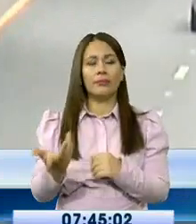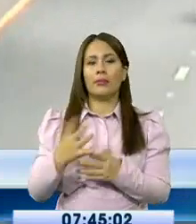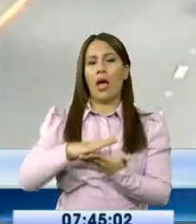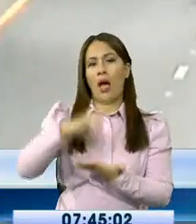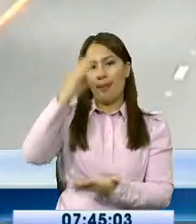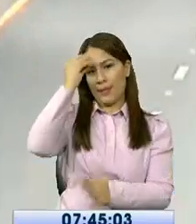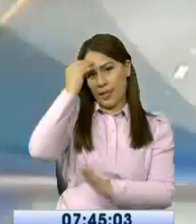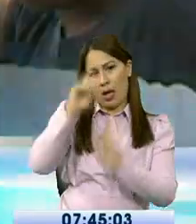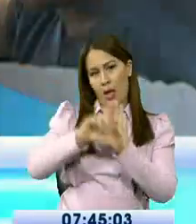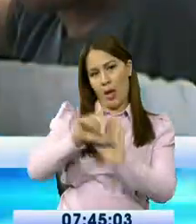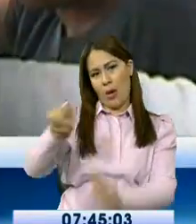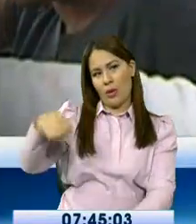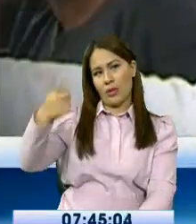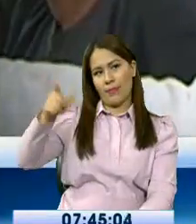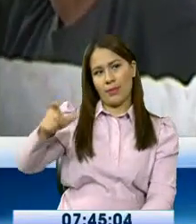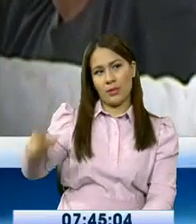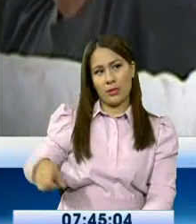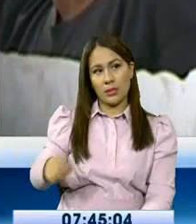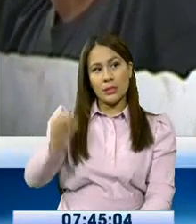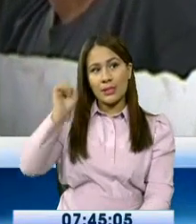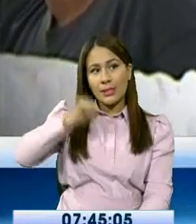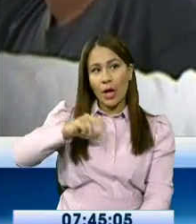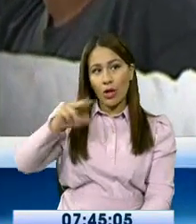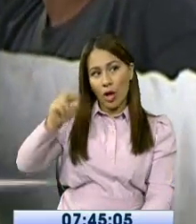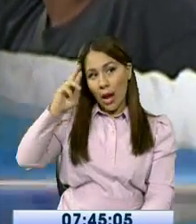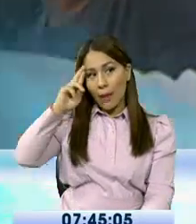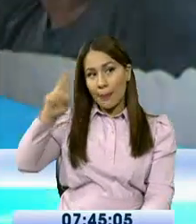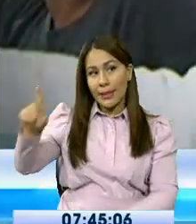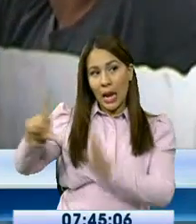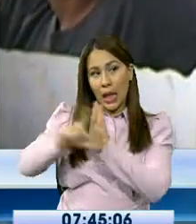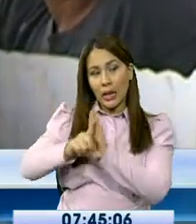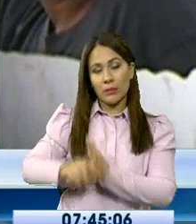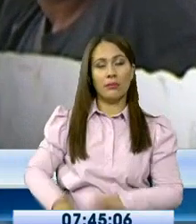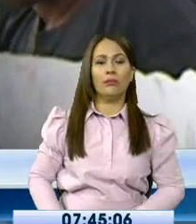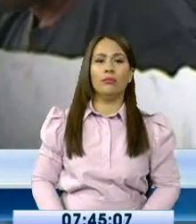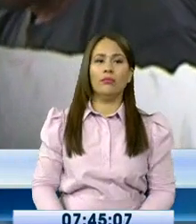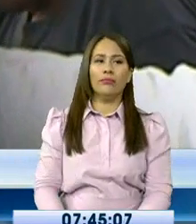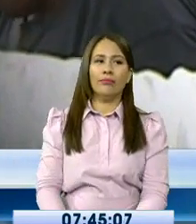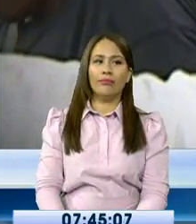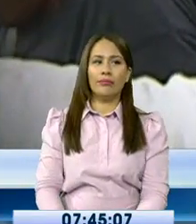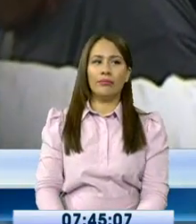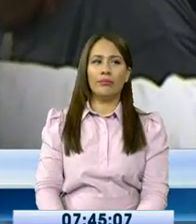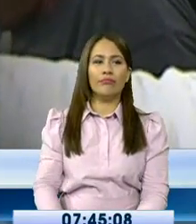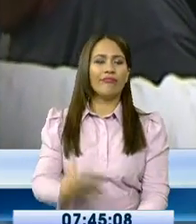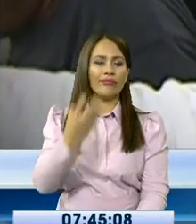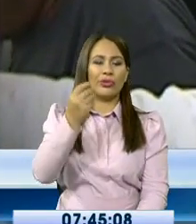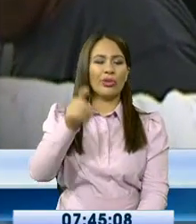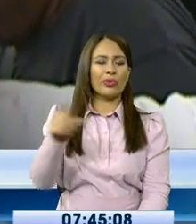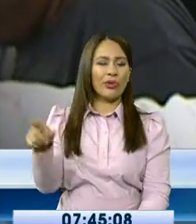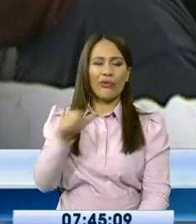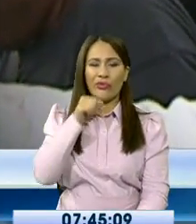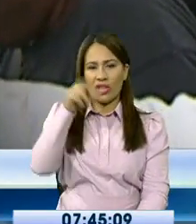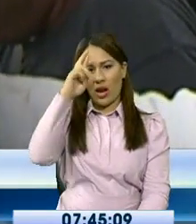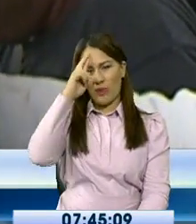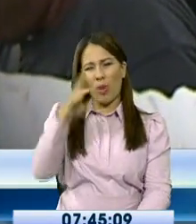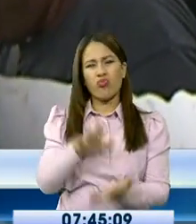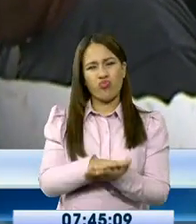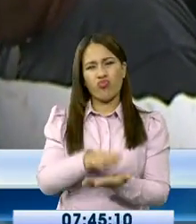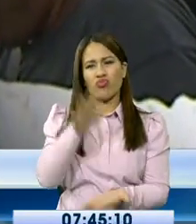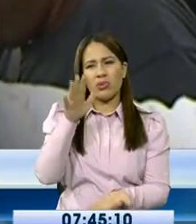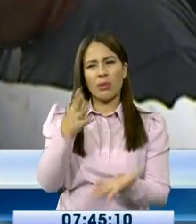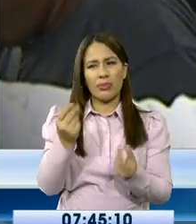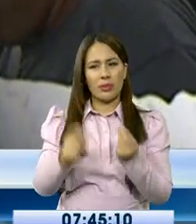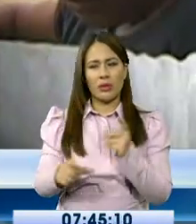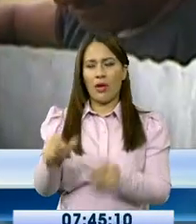otros criterios. ¿La gente está respetando? No, hay camionetas que no nos respetan, autos digamos. No respetan